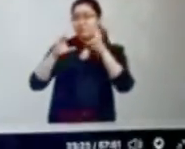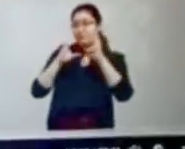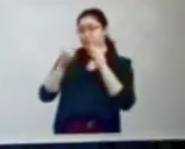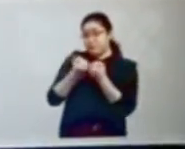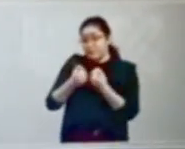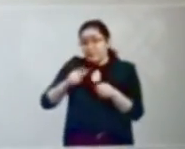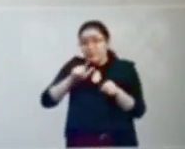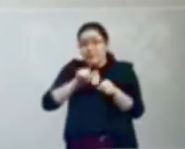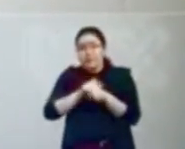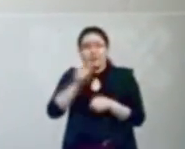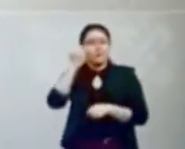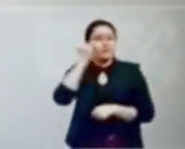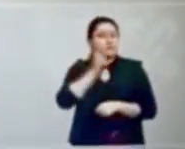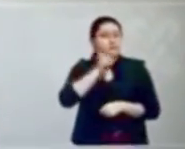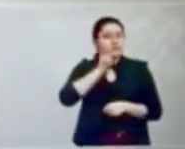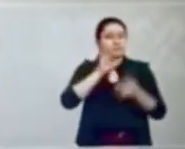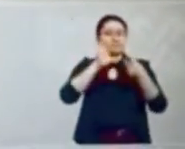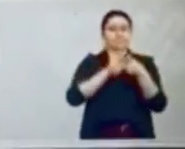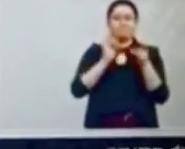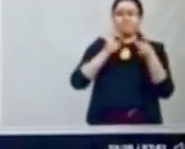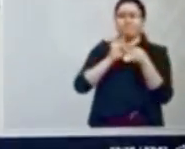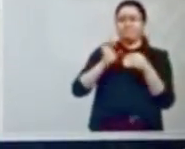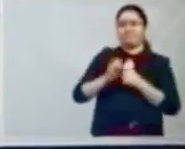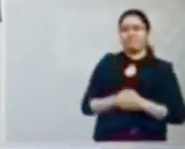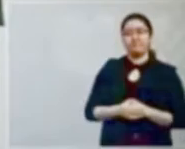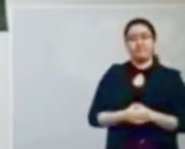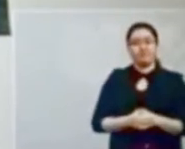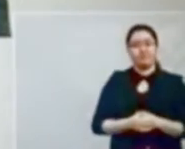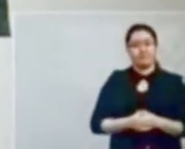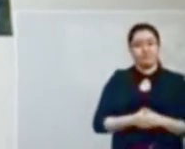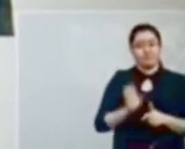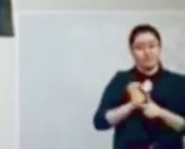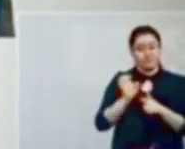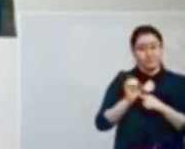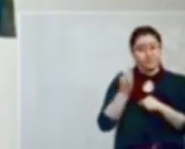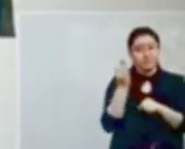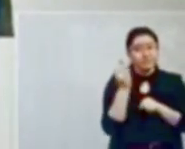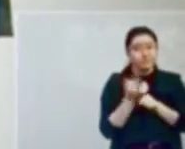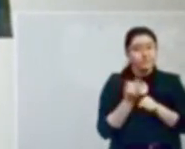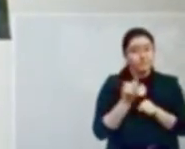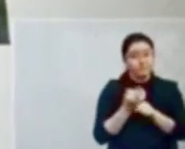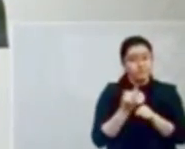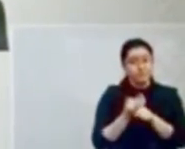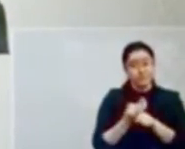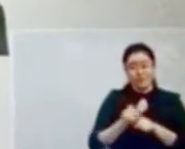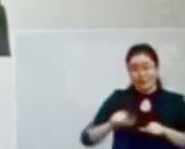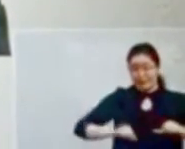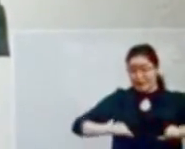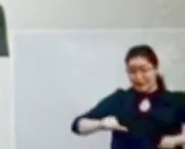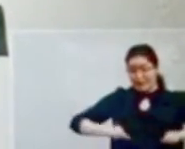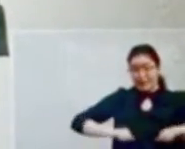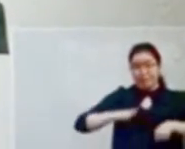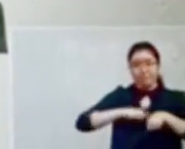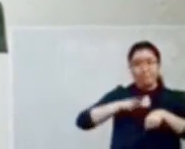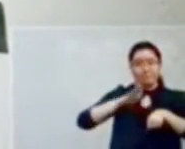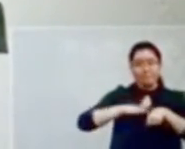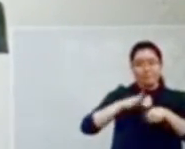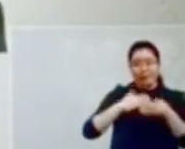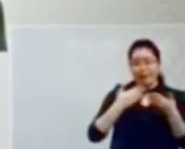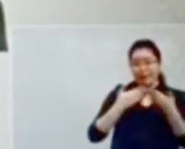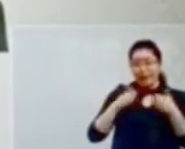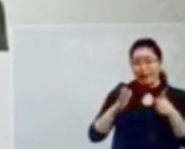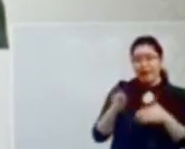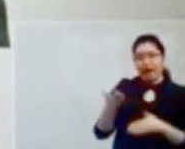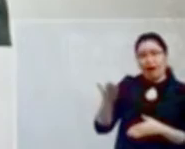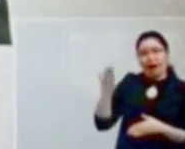estar comunicando permanentemente. Entonces, hasta ahora, aun cuando hay muchísimas más actividades desde que las que